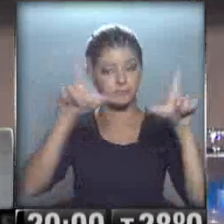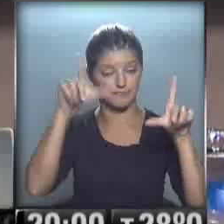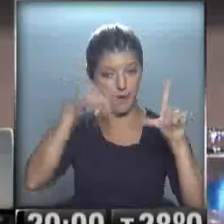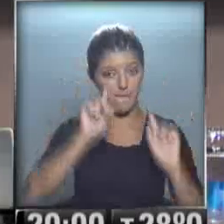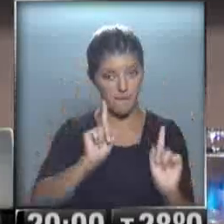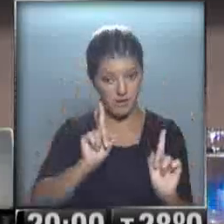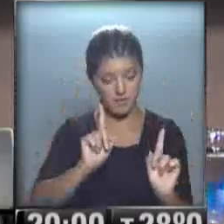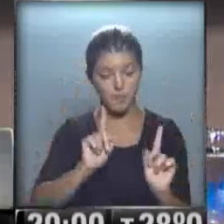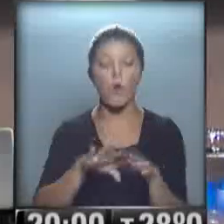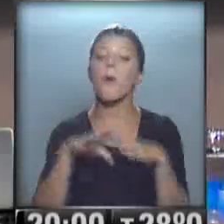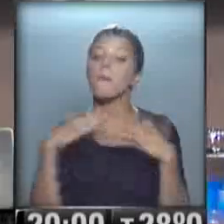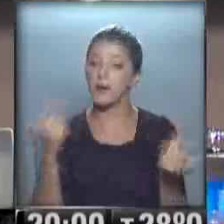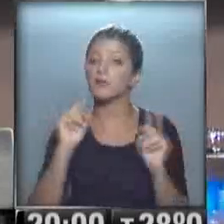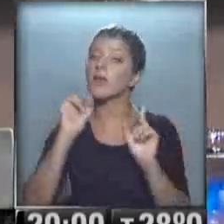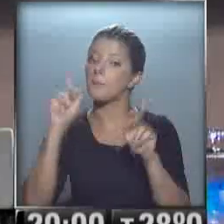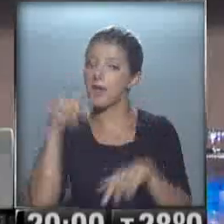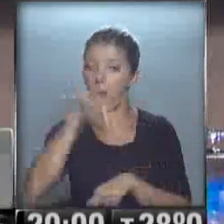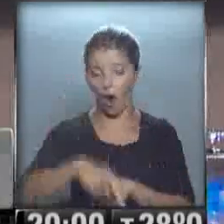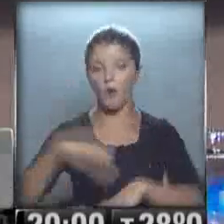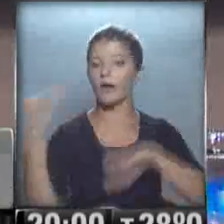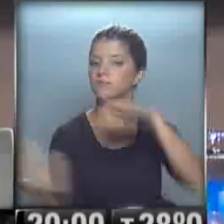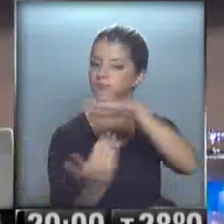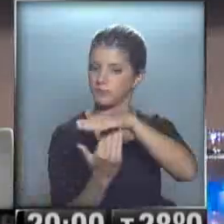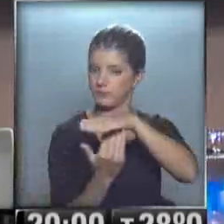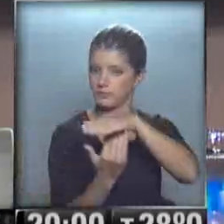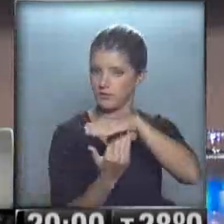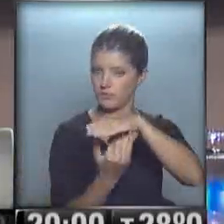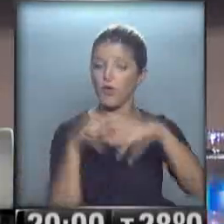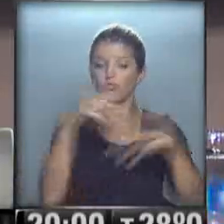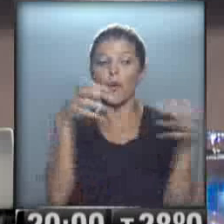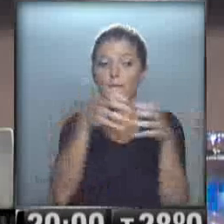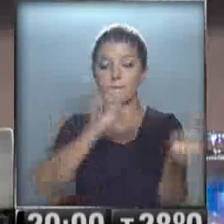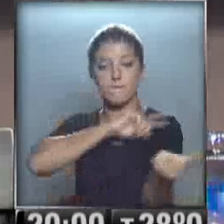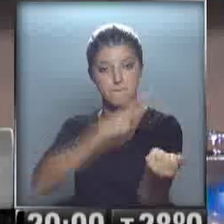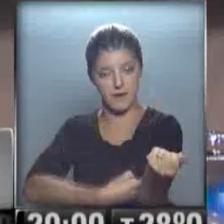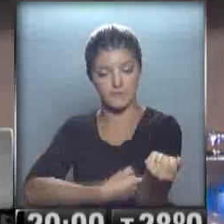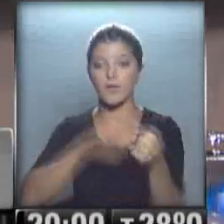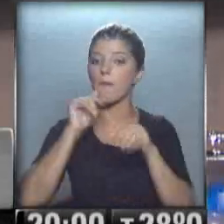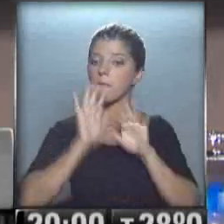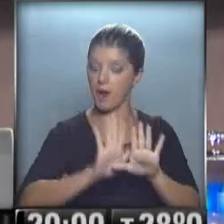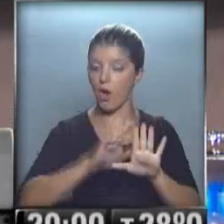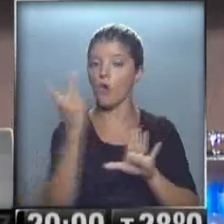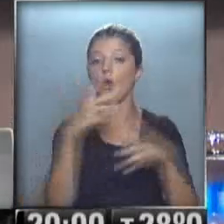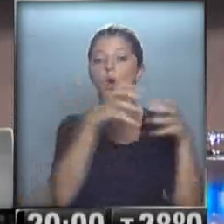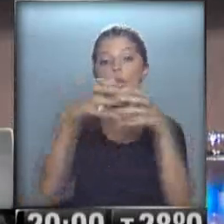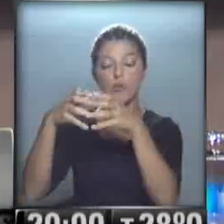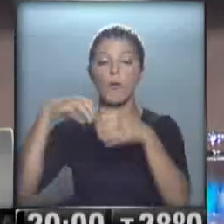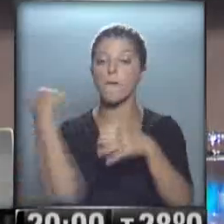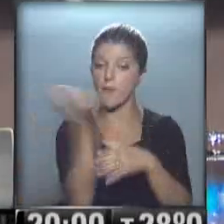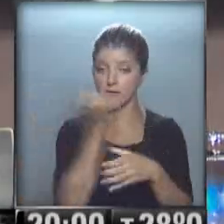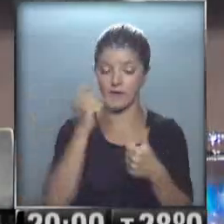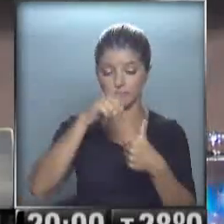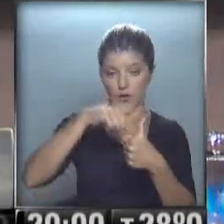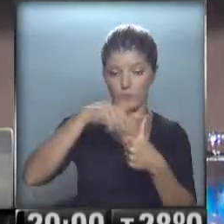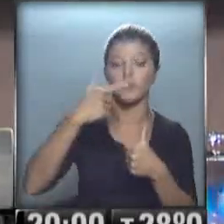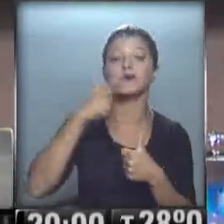Sin embargo, se le puso una regulación a la estructura monopólica de dos de los grupos más importantes de México, como son el